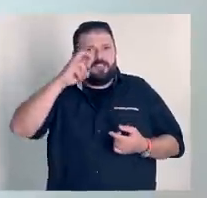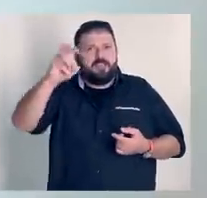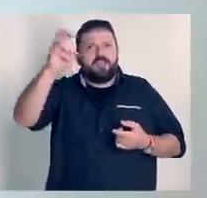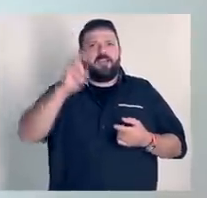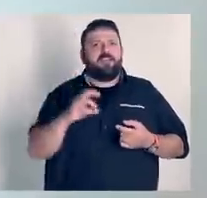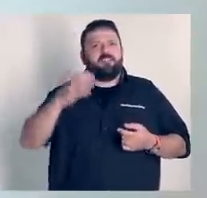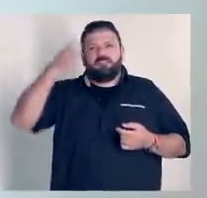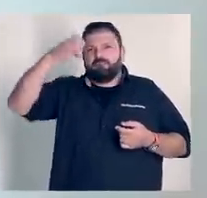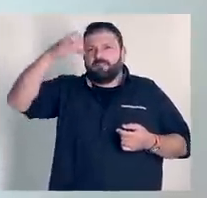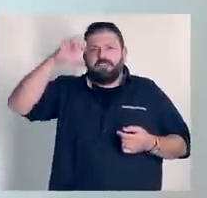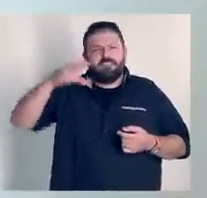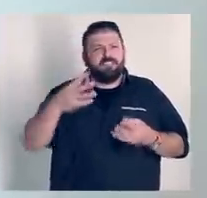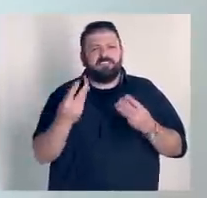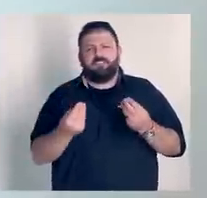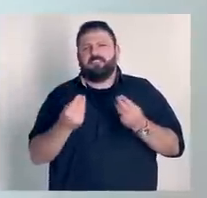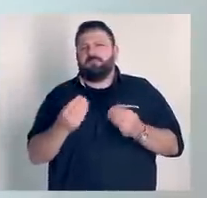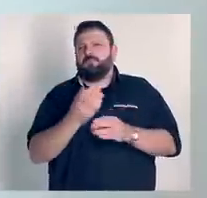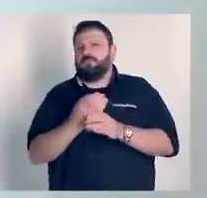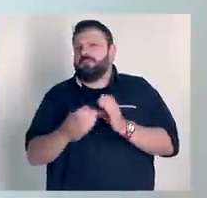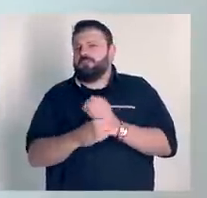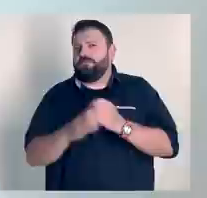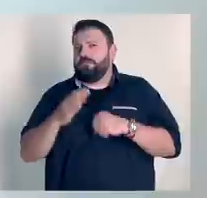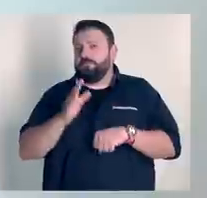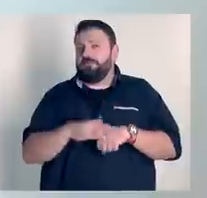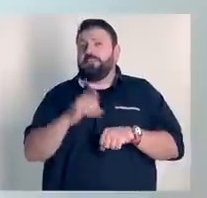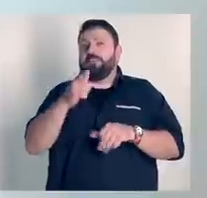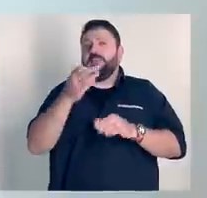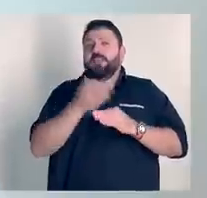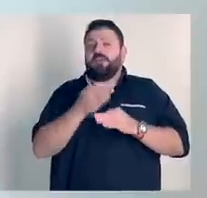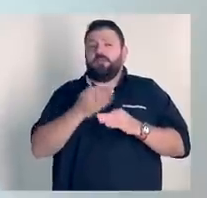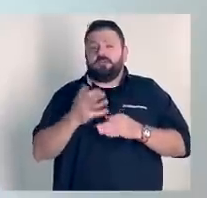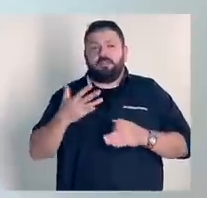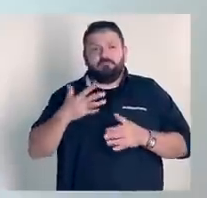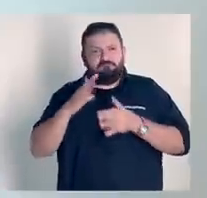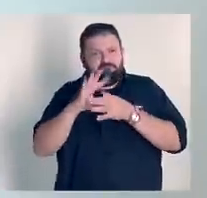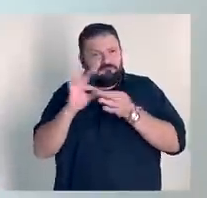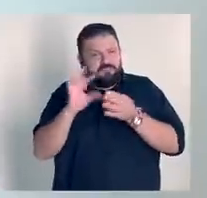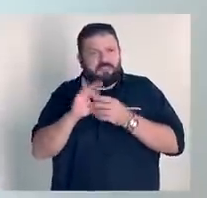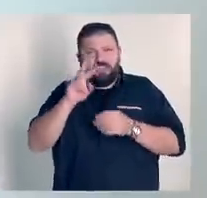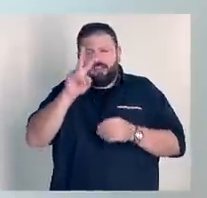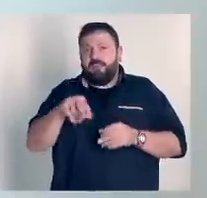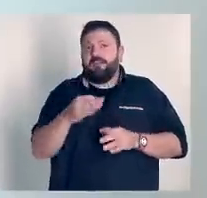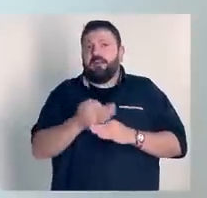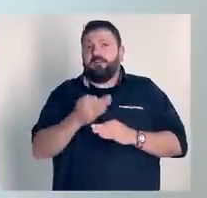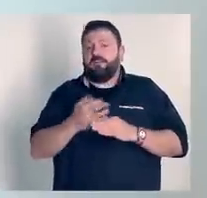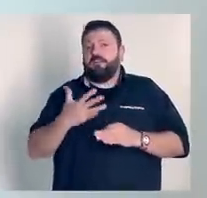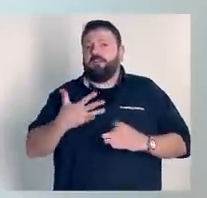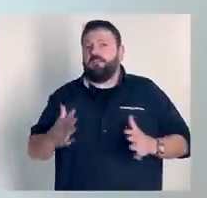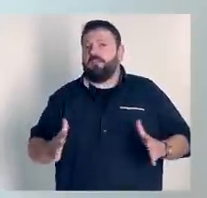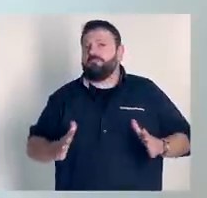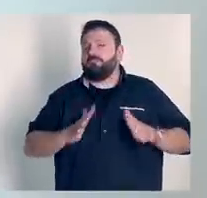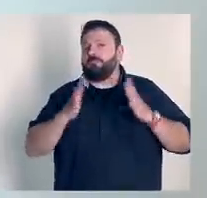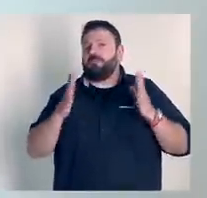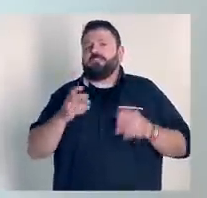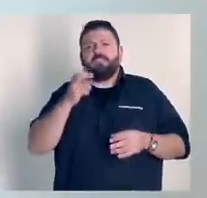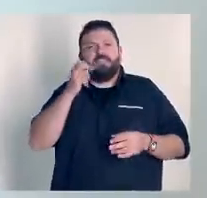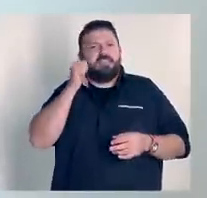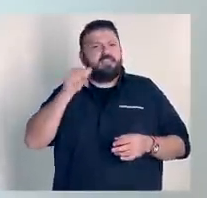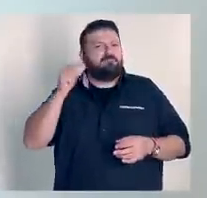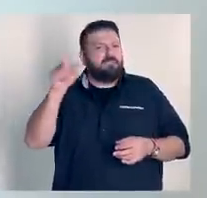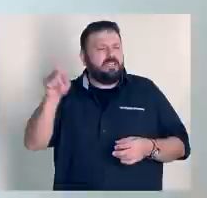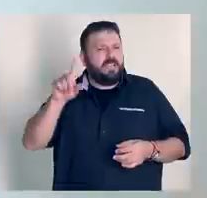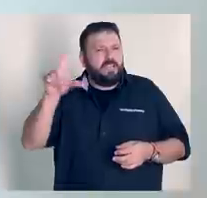más. Bueno, además de eso les comento que tenemos una gran sorpresa. Me encanta porque ella siempre cumple, regresa aquí